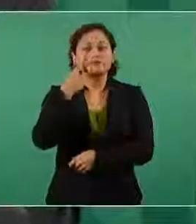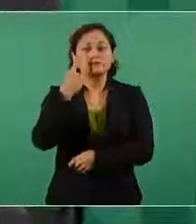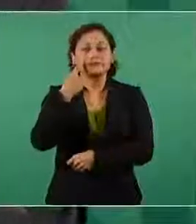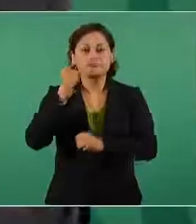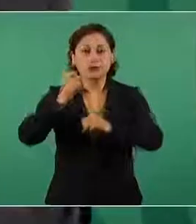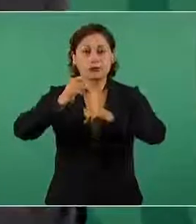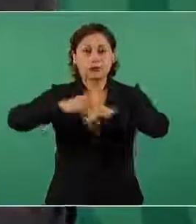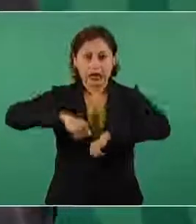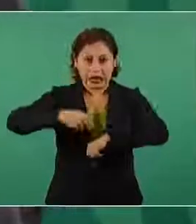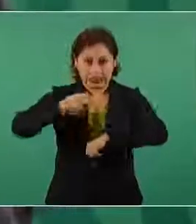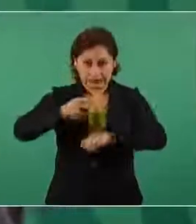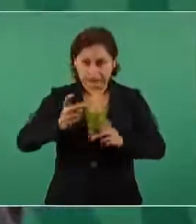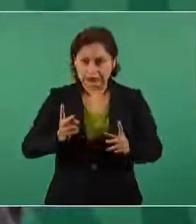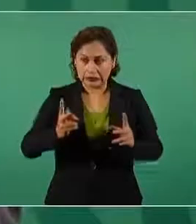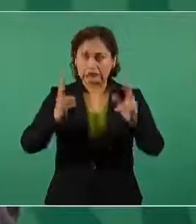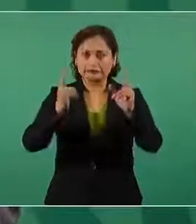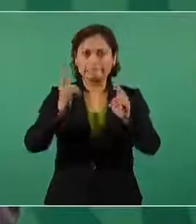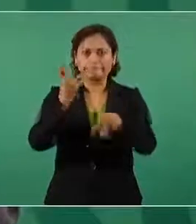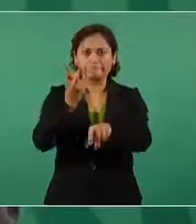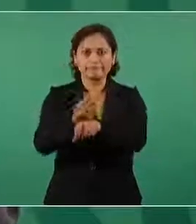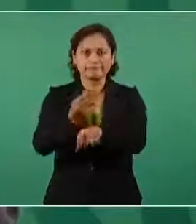el accidente o